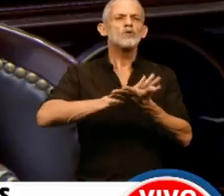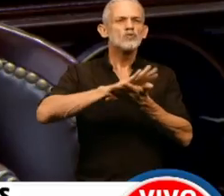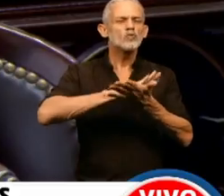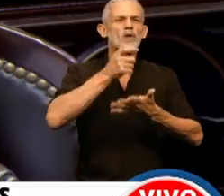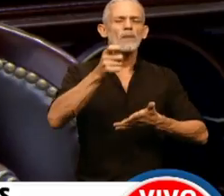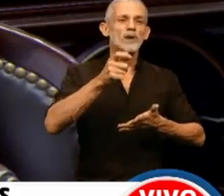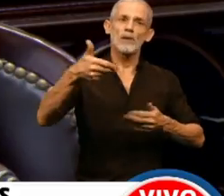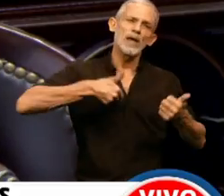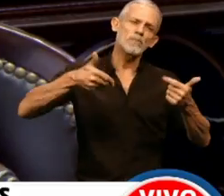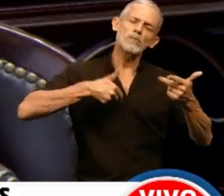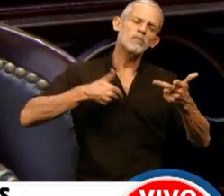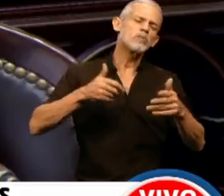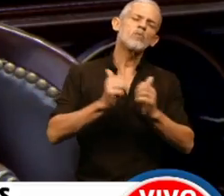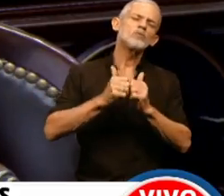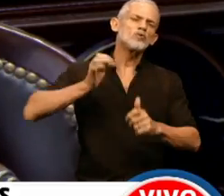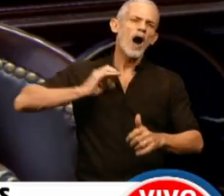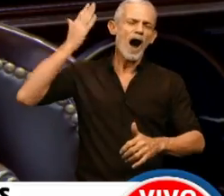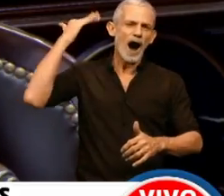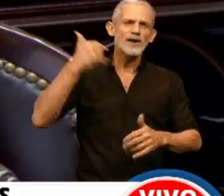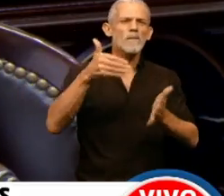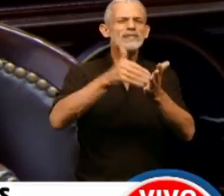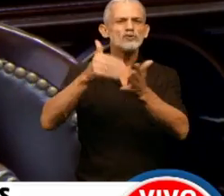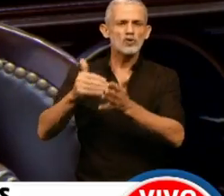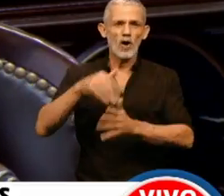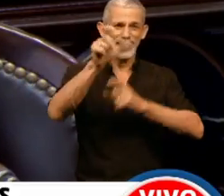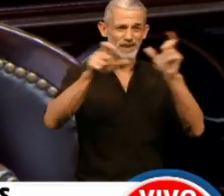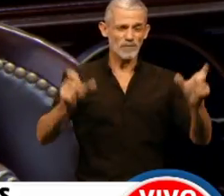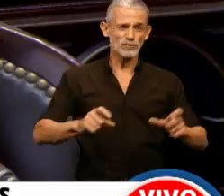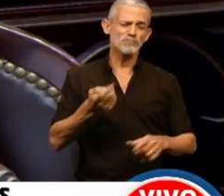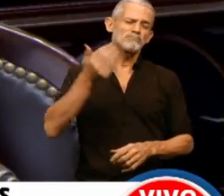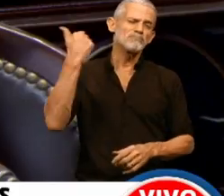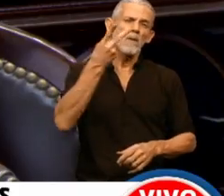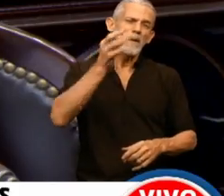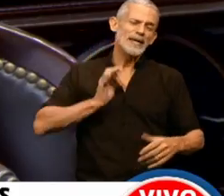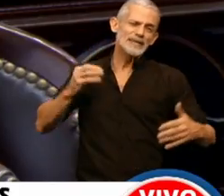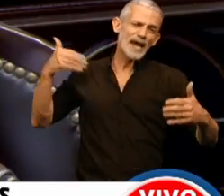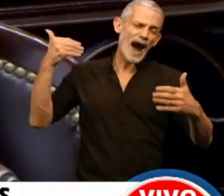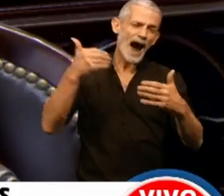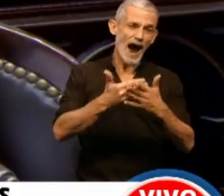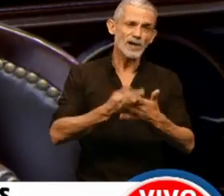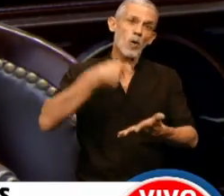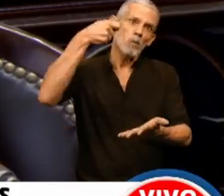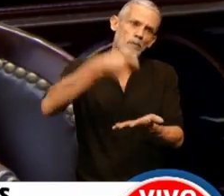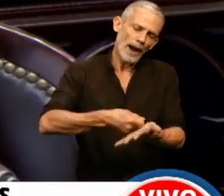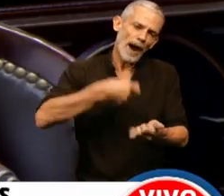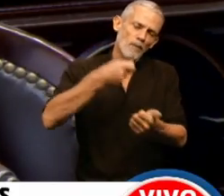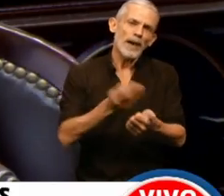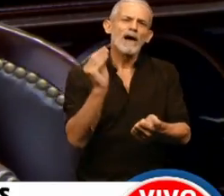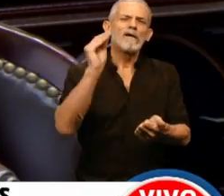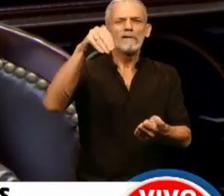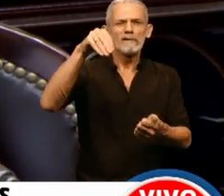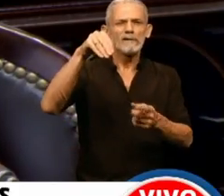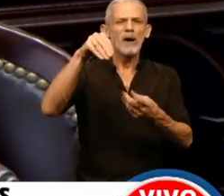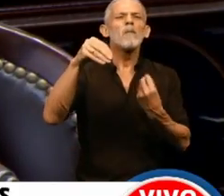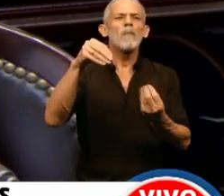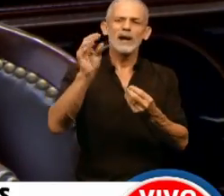demanda histórica de millones de usuarios que durante casi 20 años pagaron un adicional